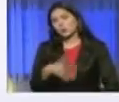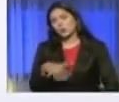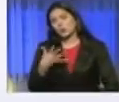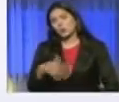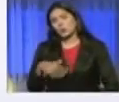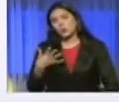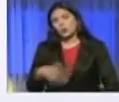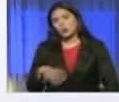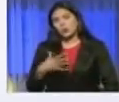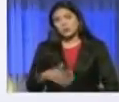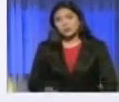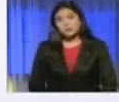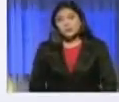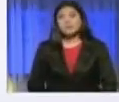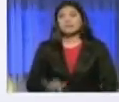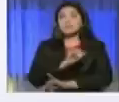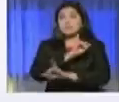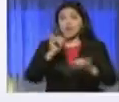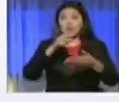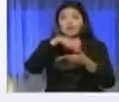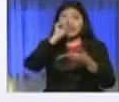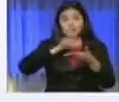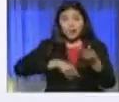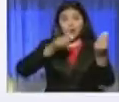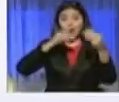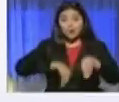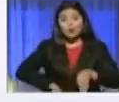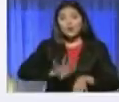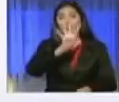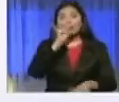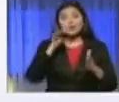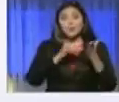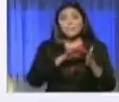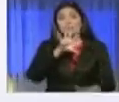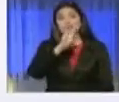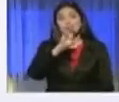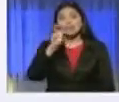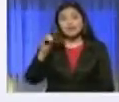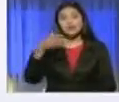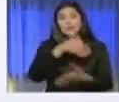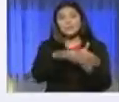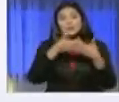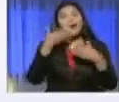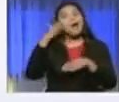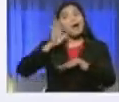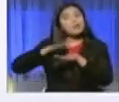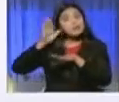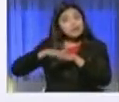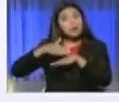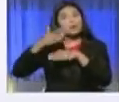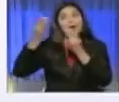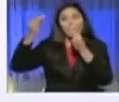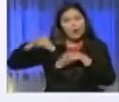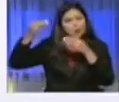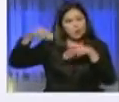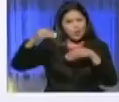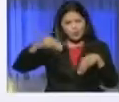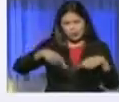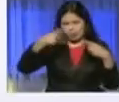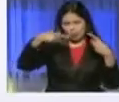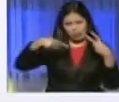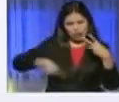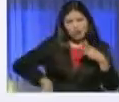que el día que firmamos los acuerdos por 4.500 millones... y anunciamos todos estos acuerdos